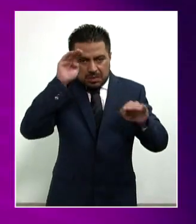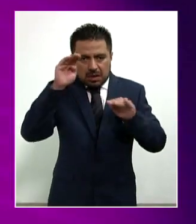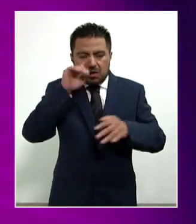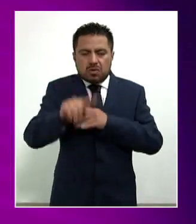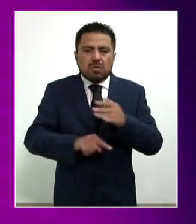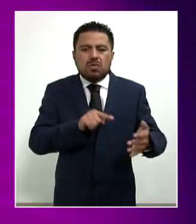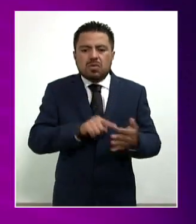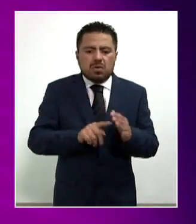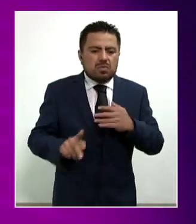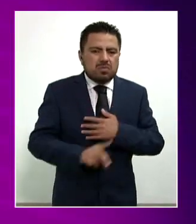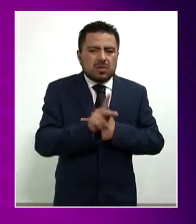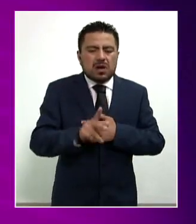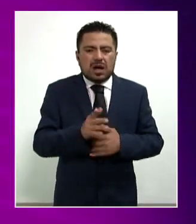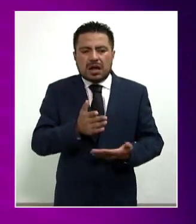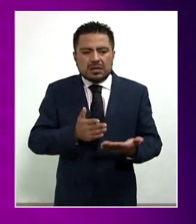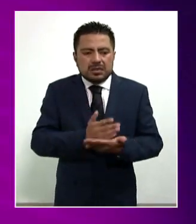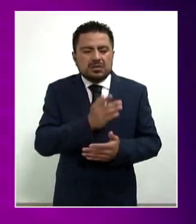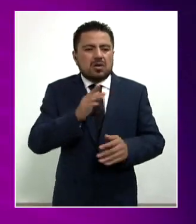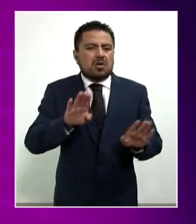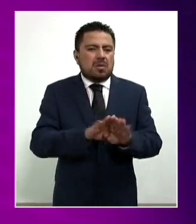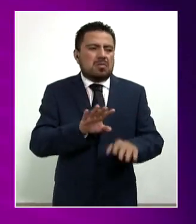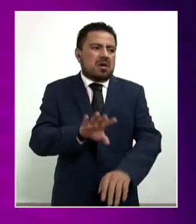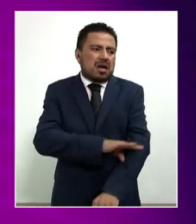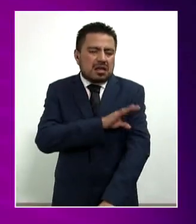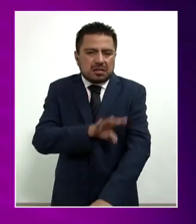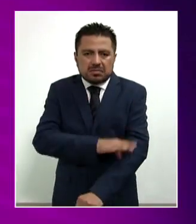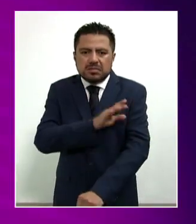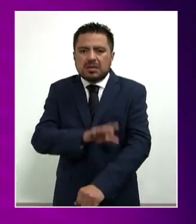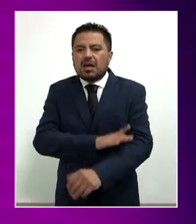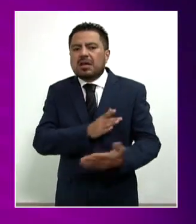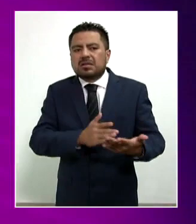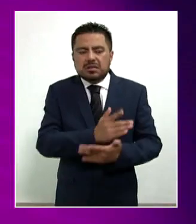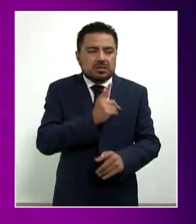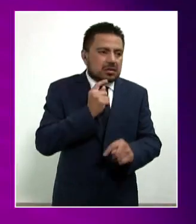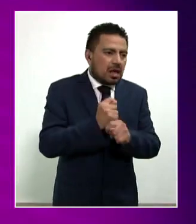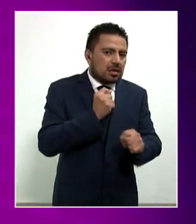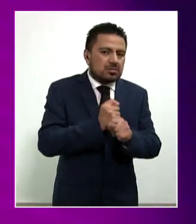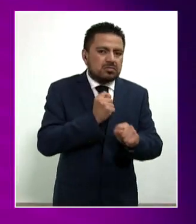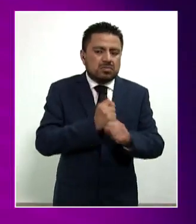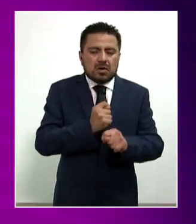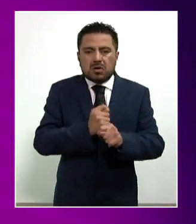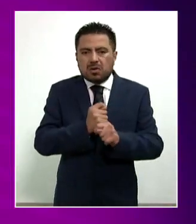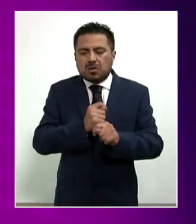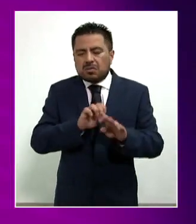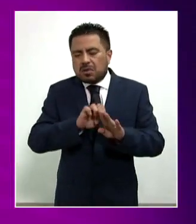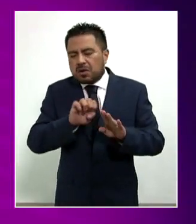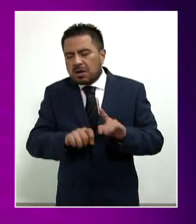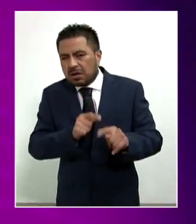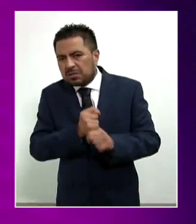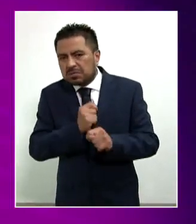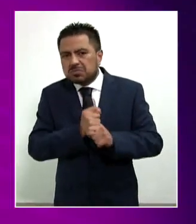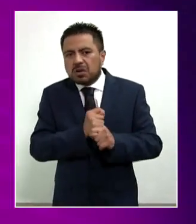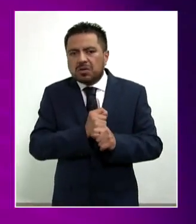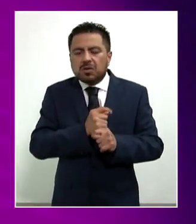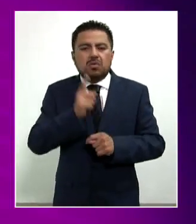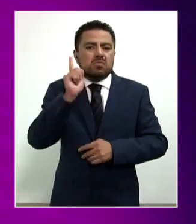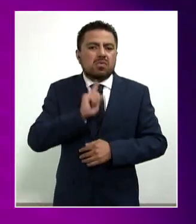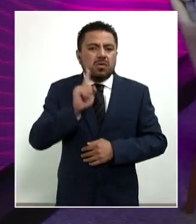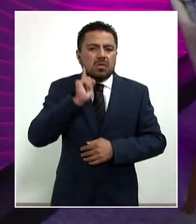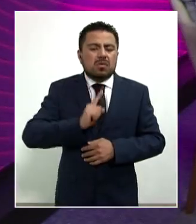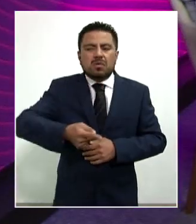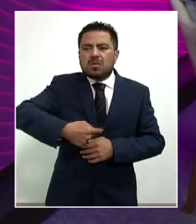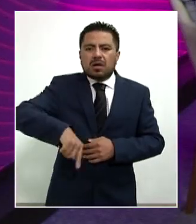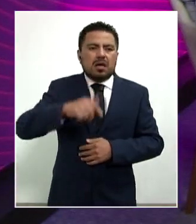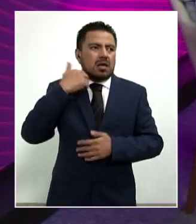zonas rurales, el acceso a electricidad, el acceso al transporte público. O sea, si una mujer